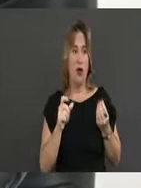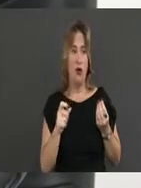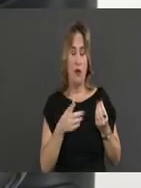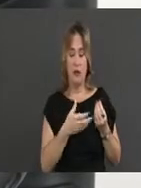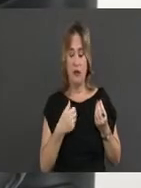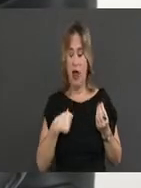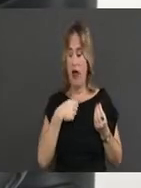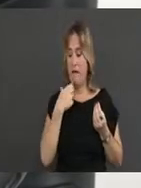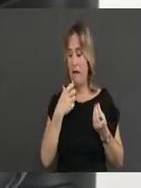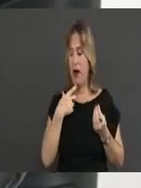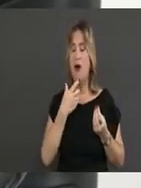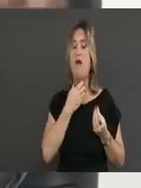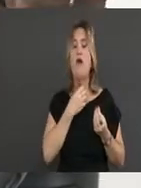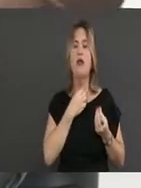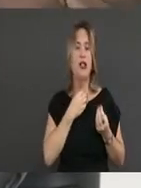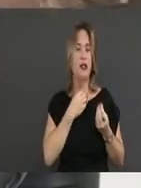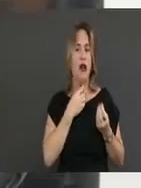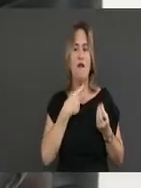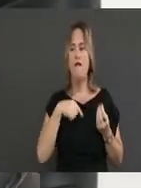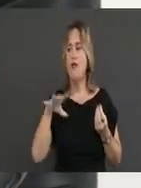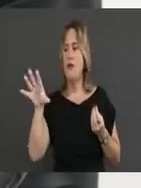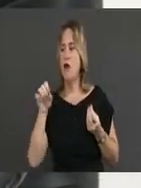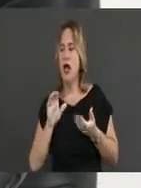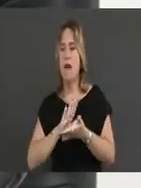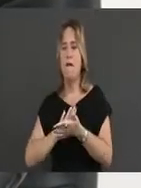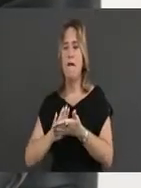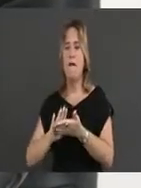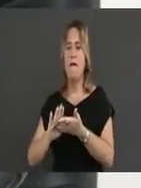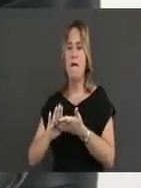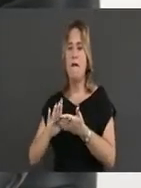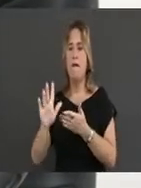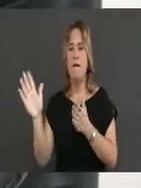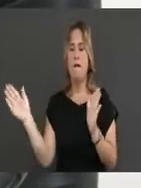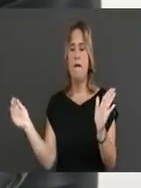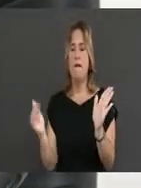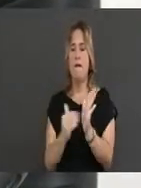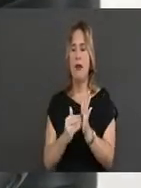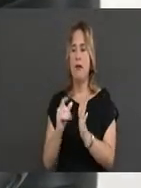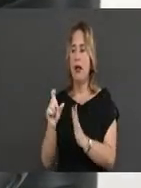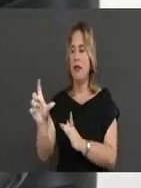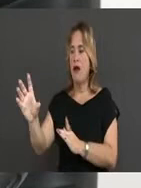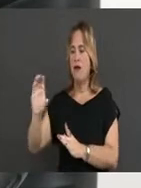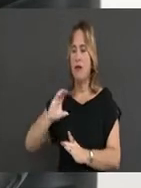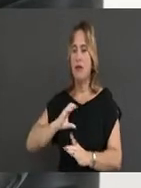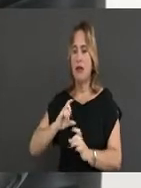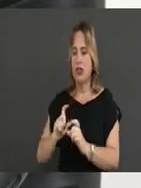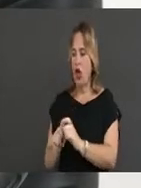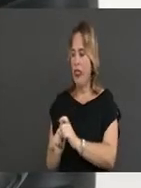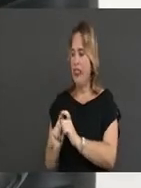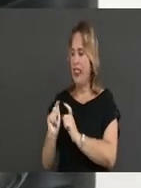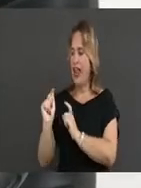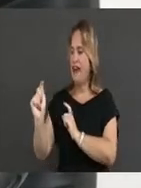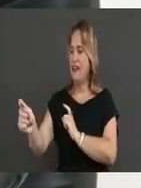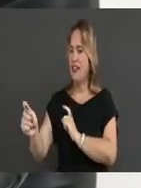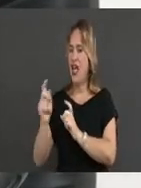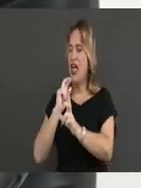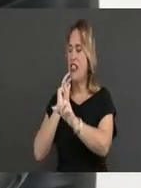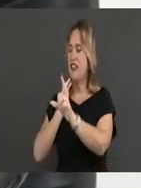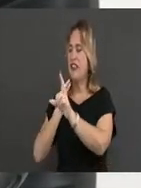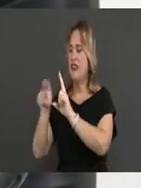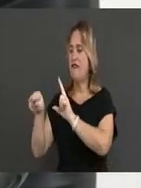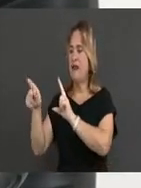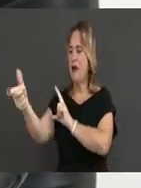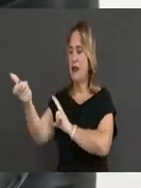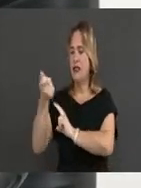vendiendo mango, boniato, lo que sea, fui y saqué hasta 1,000 pesos en la tienda del barrio y puedo